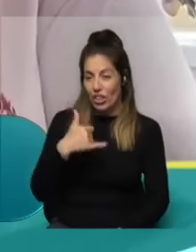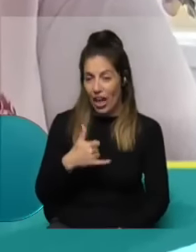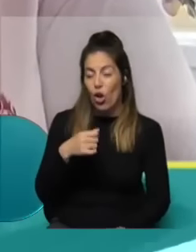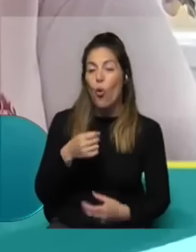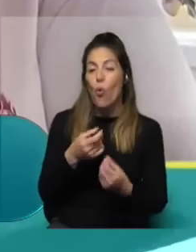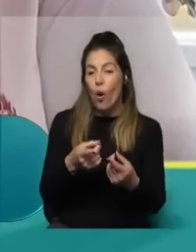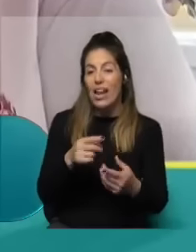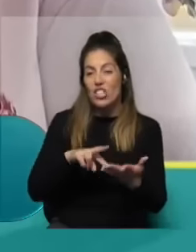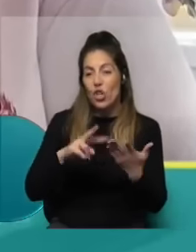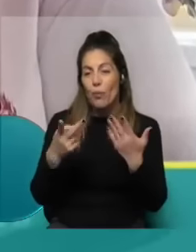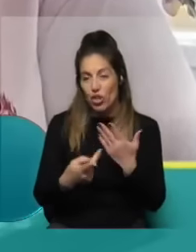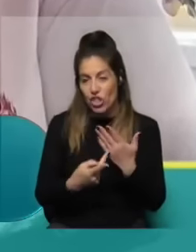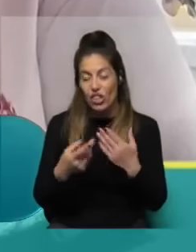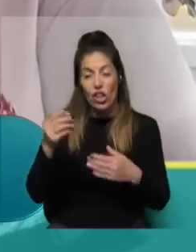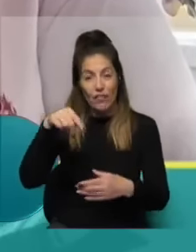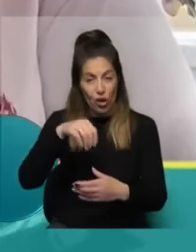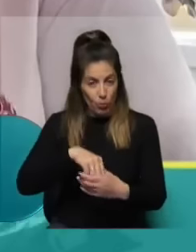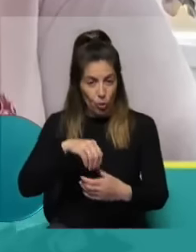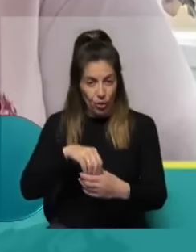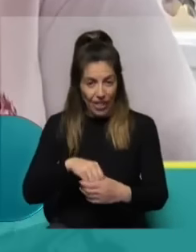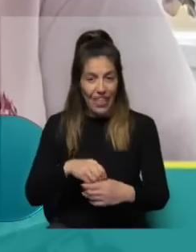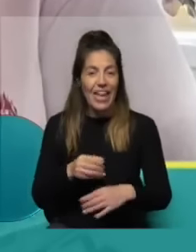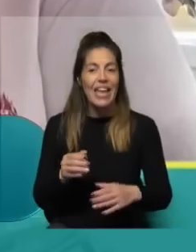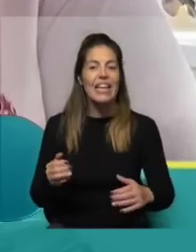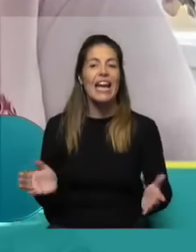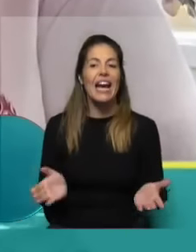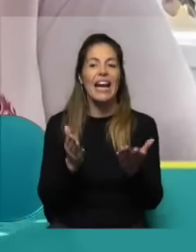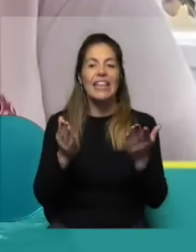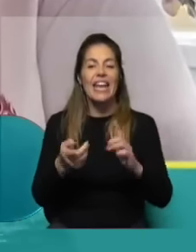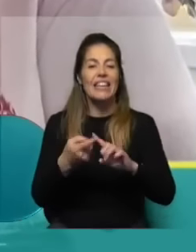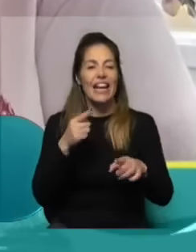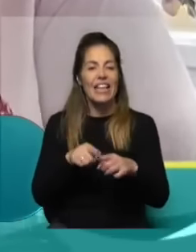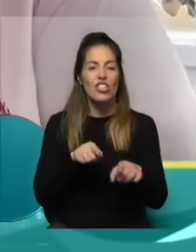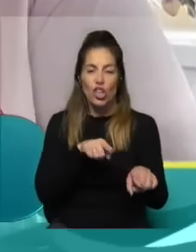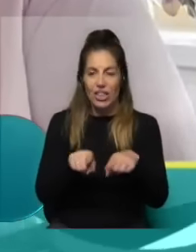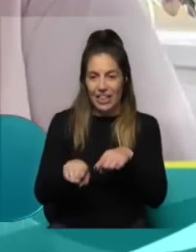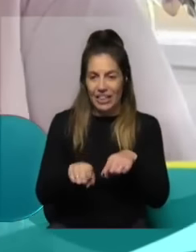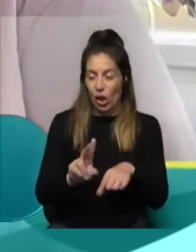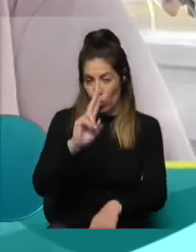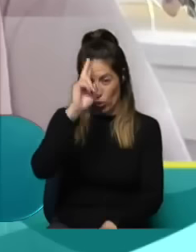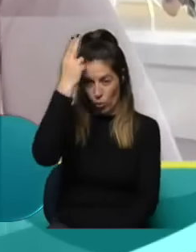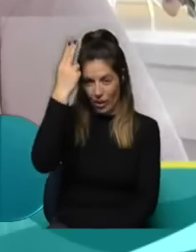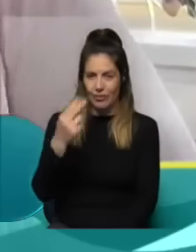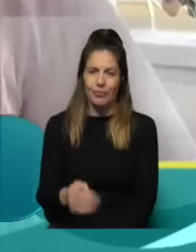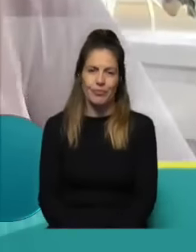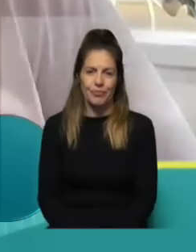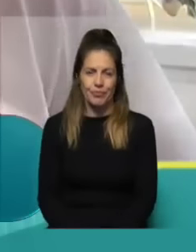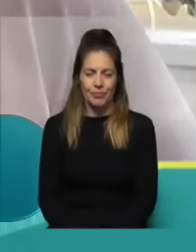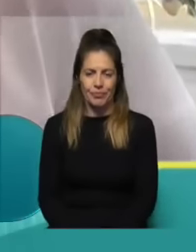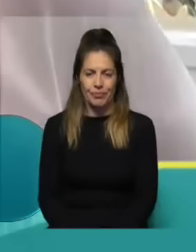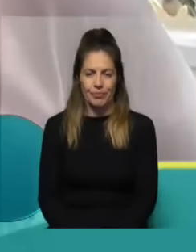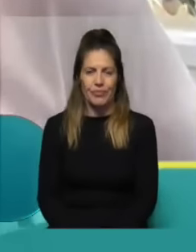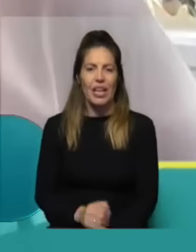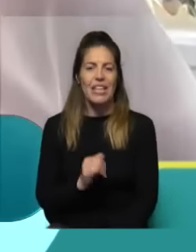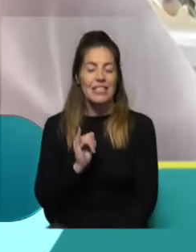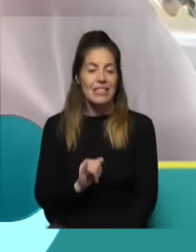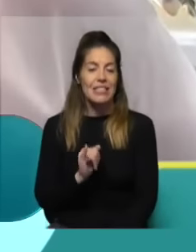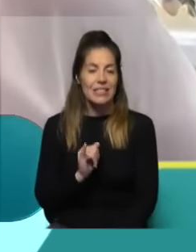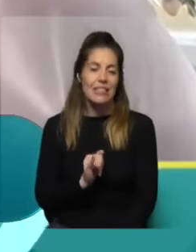son esos proyectos que te involucran y que generan esta relación directa con tu país, con Uruguay. Bueno,